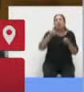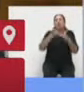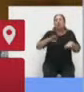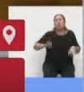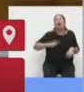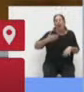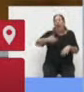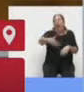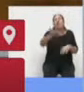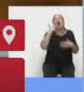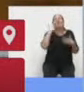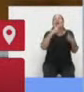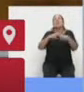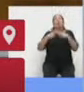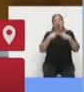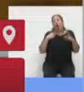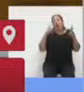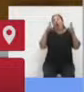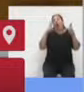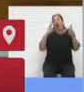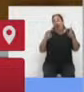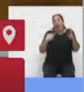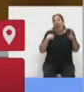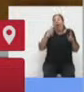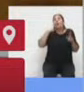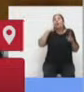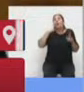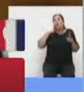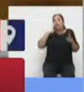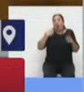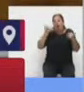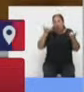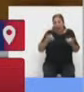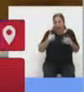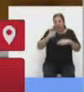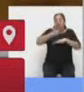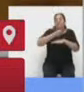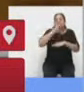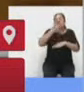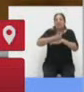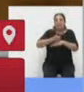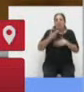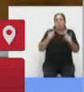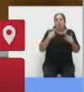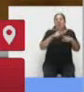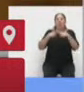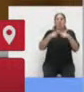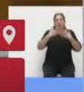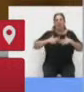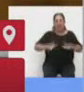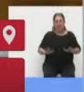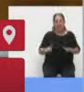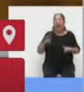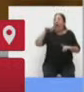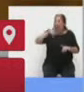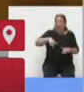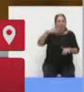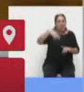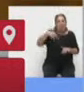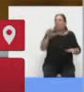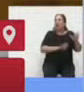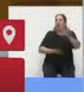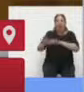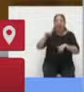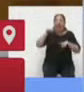a pesar de que los exportadores van a apurarse a vender lo que tenían acumulado, porque el tipo de